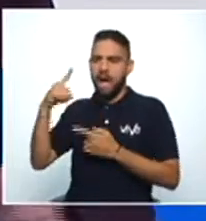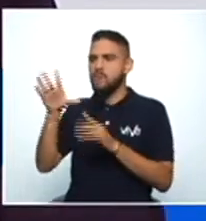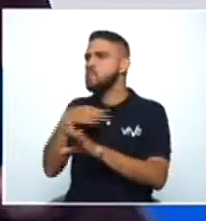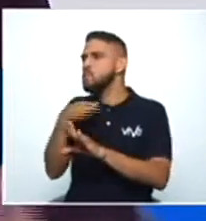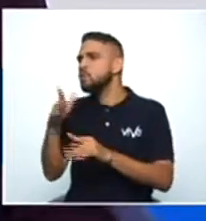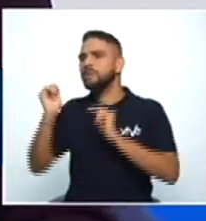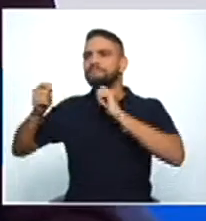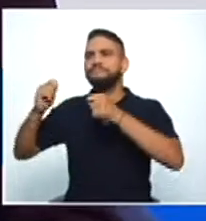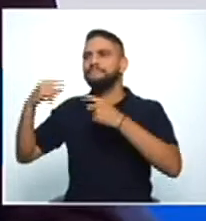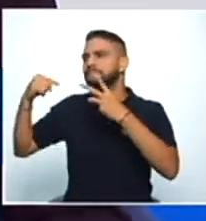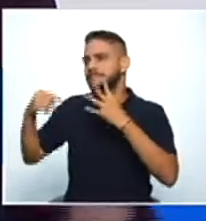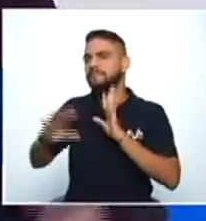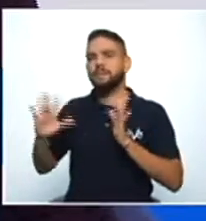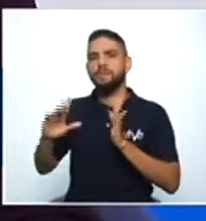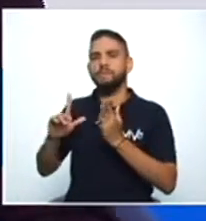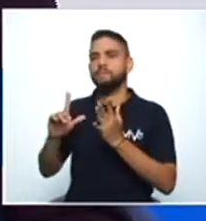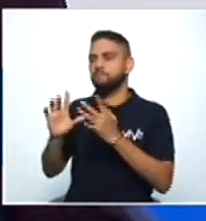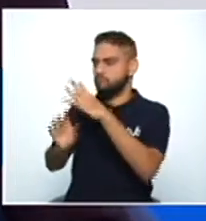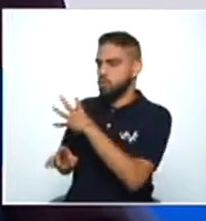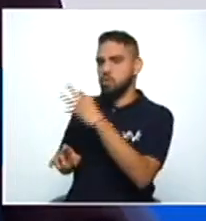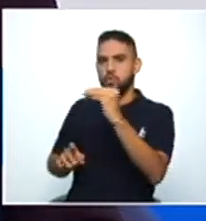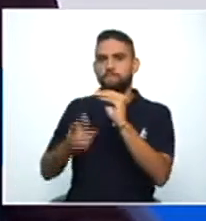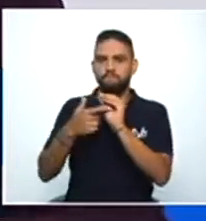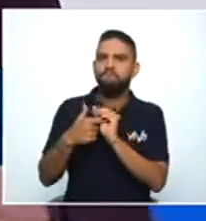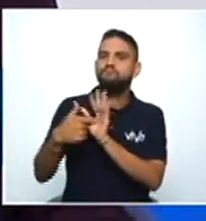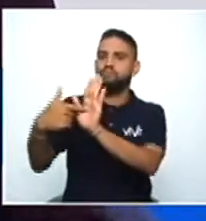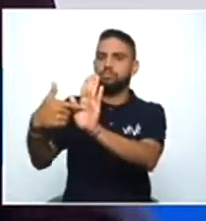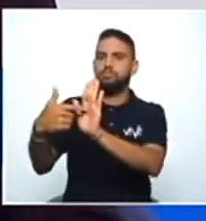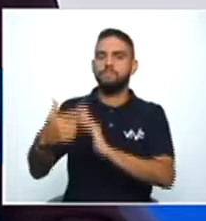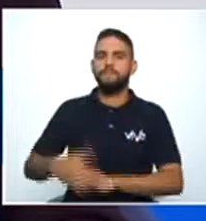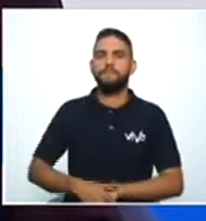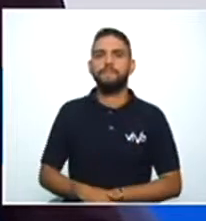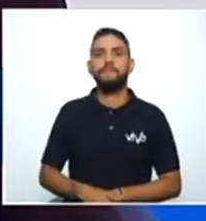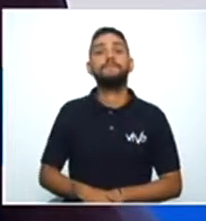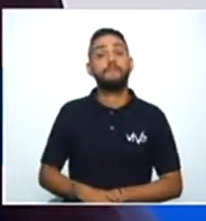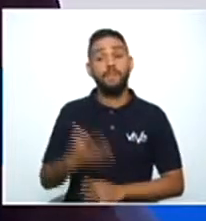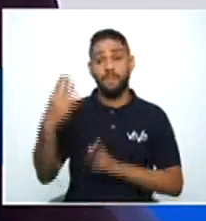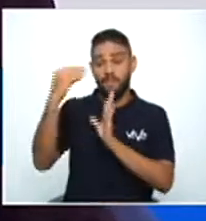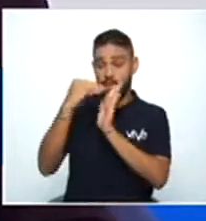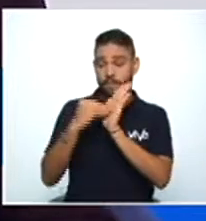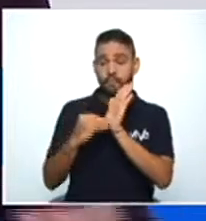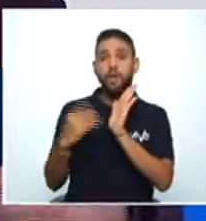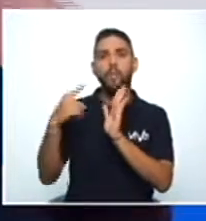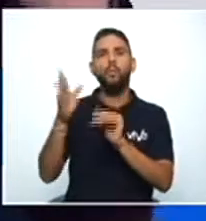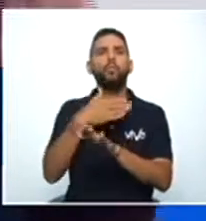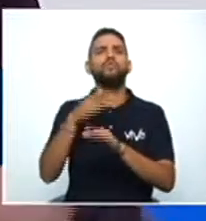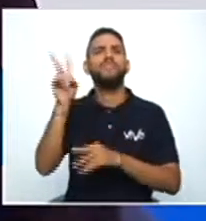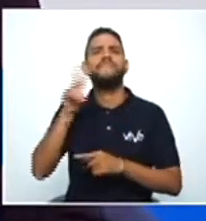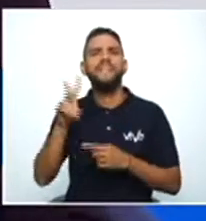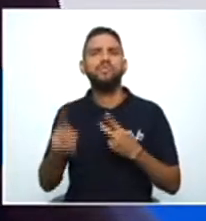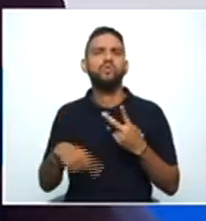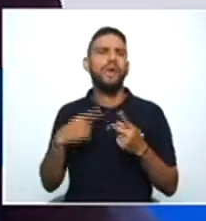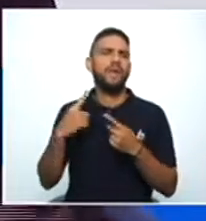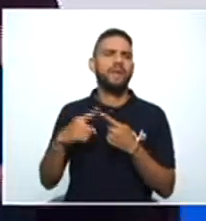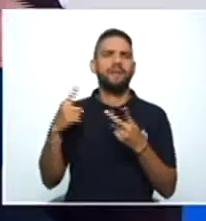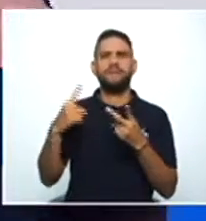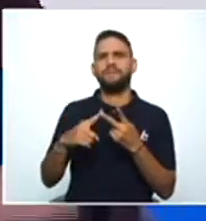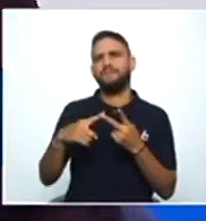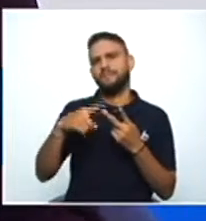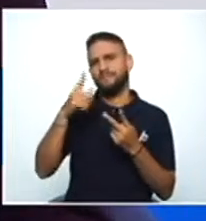dentro de su catálogo su amplio catálogo de una serie referente dentro de lo que es la música venezolana como es el caso del y la vera francisco